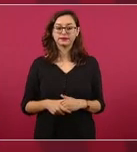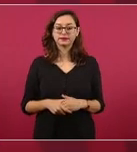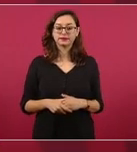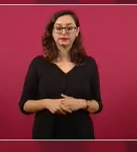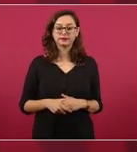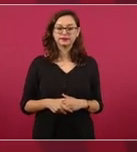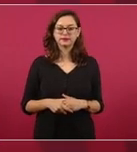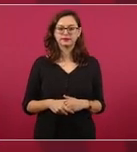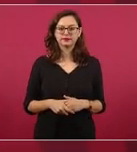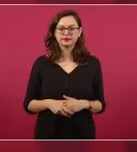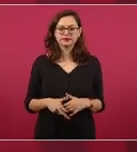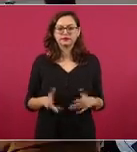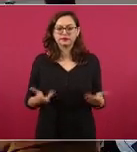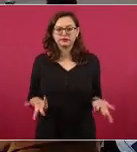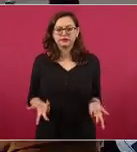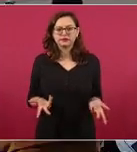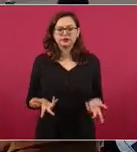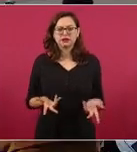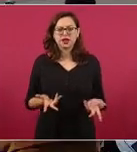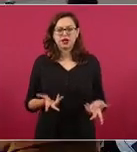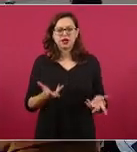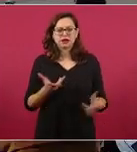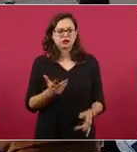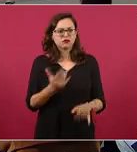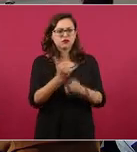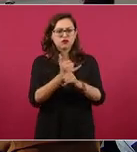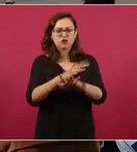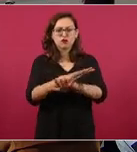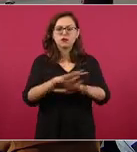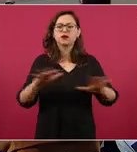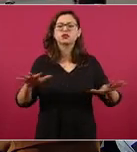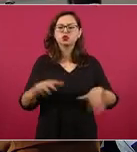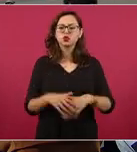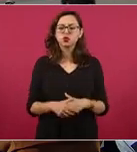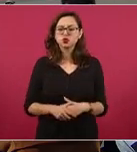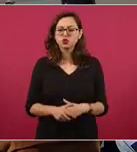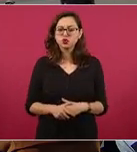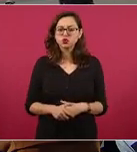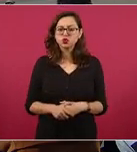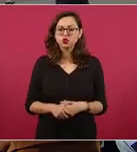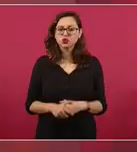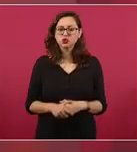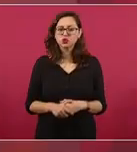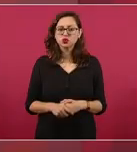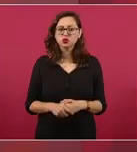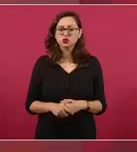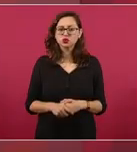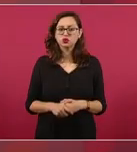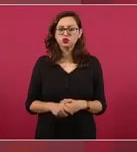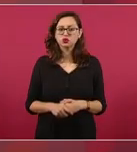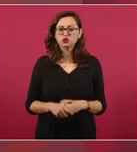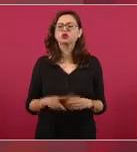¿Dónde está esa información? En los cables de WikiLeaks.